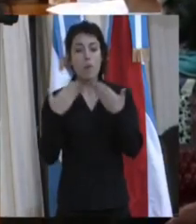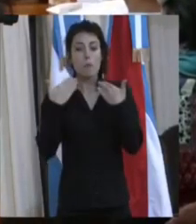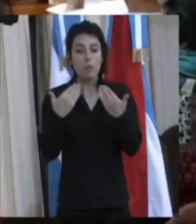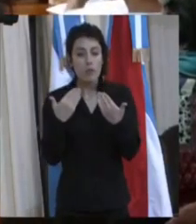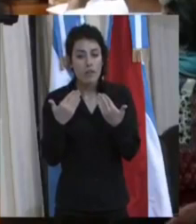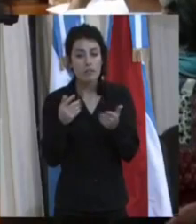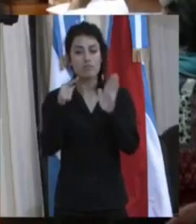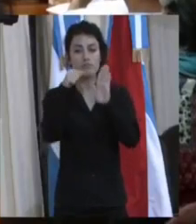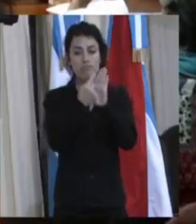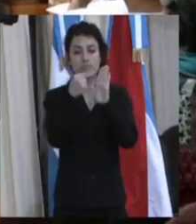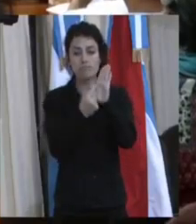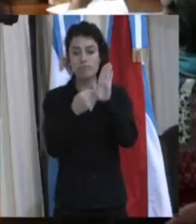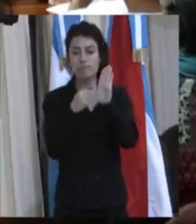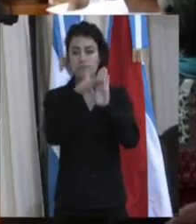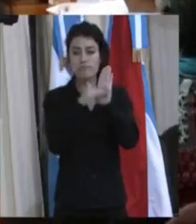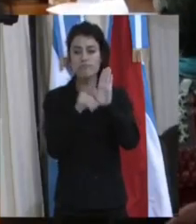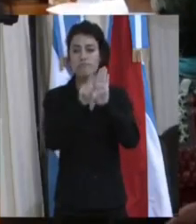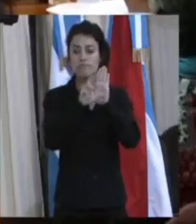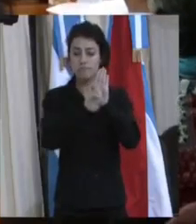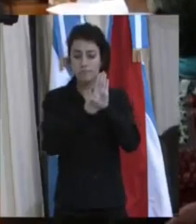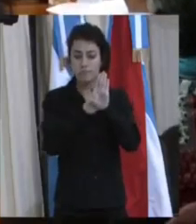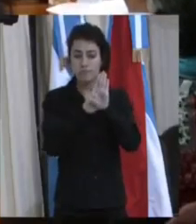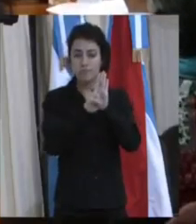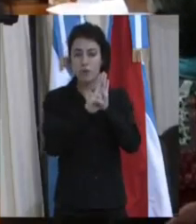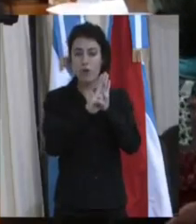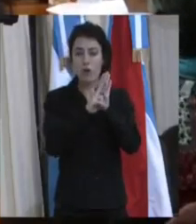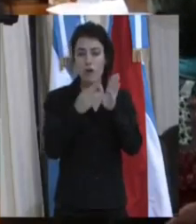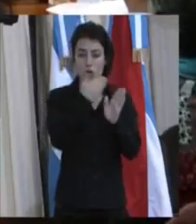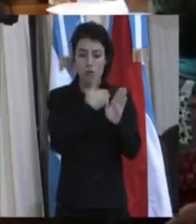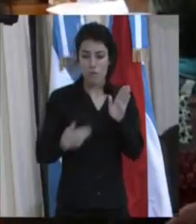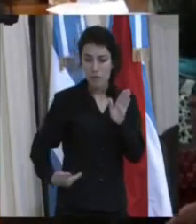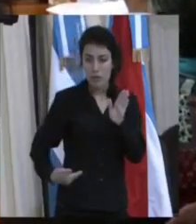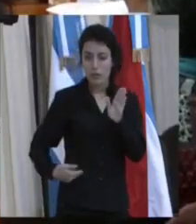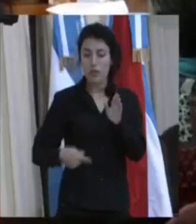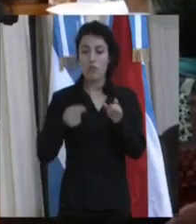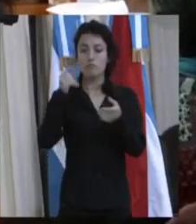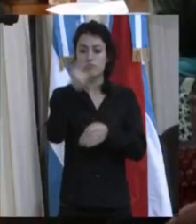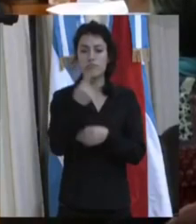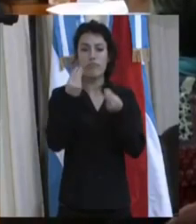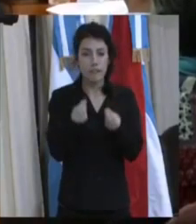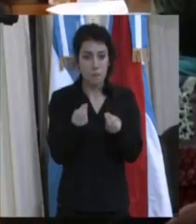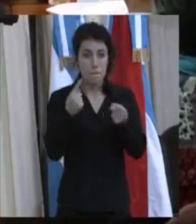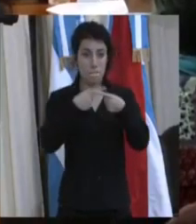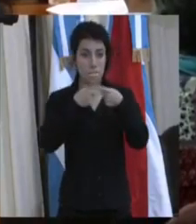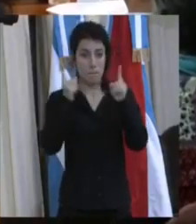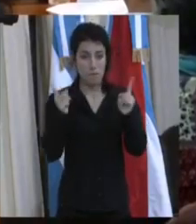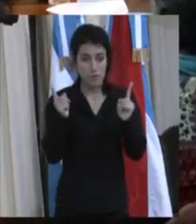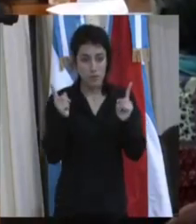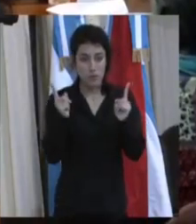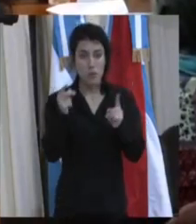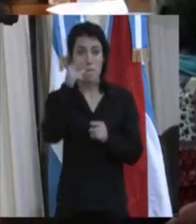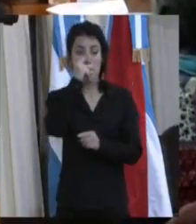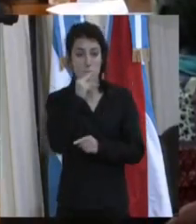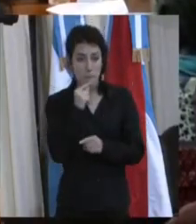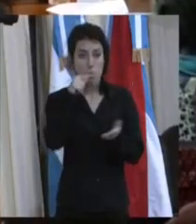nuevos estatutos donde los que comienzan a gobernar la universidad sean los profesores, como en La Plata y como en Buenos